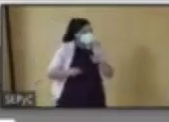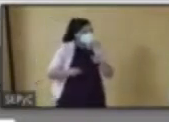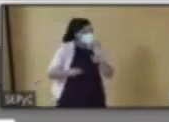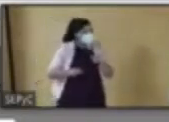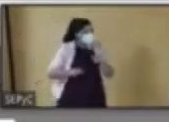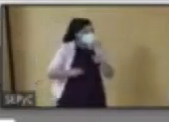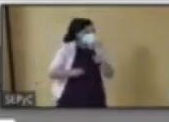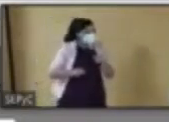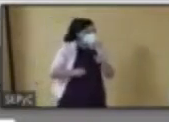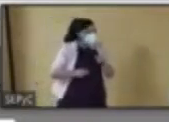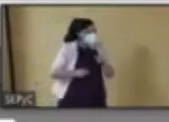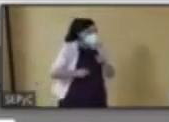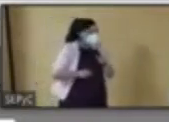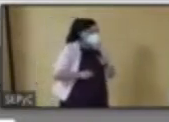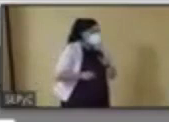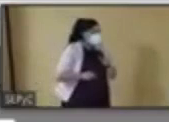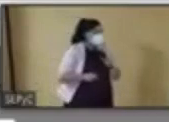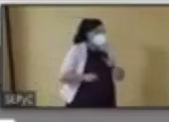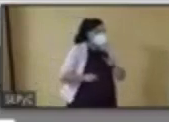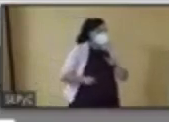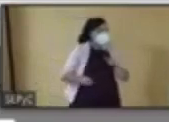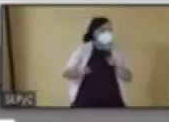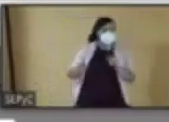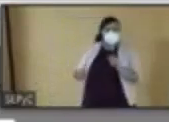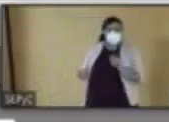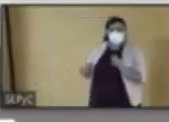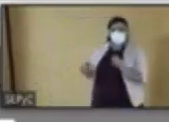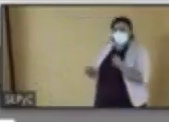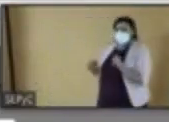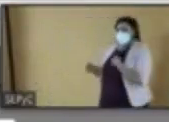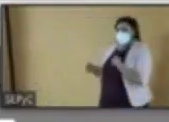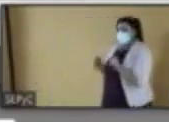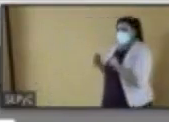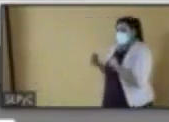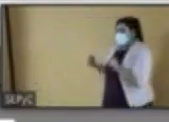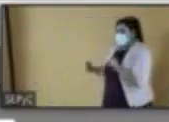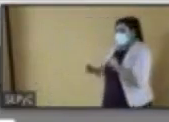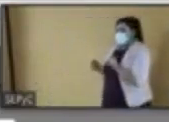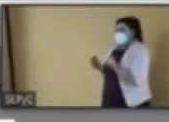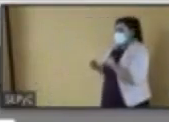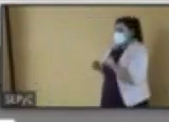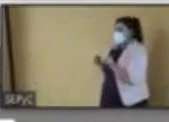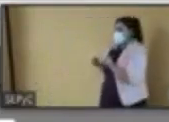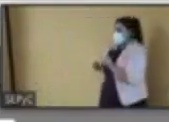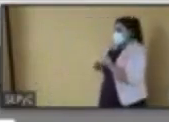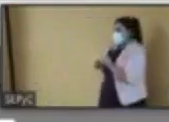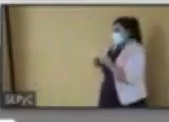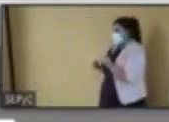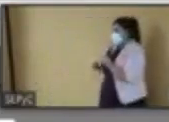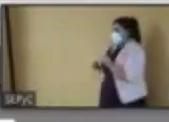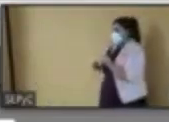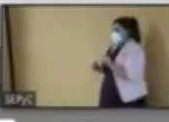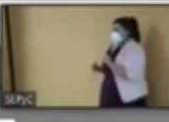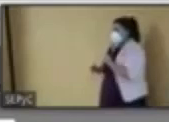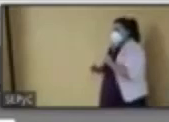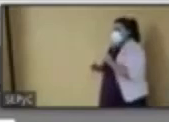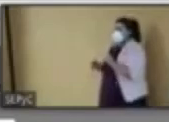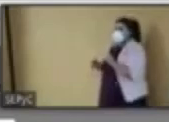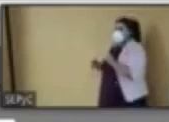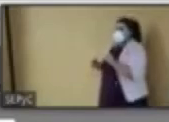En este apartado existen muchas dudas respecto a, ¿me vas a pedir algún documento para comprobar la propiedad de dichos bienes?